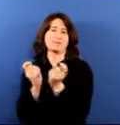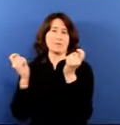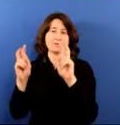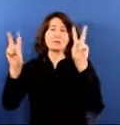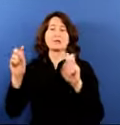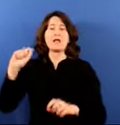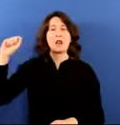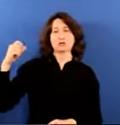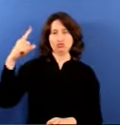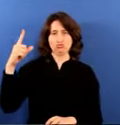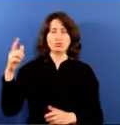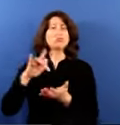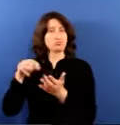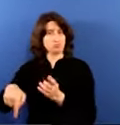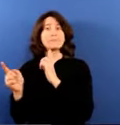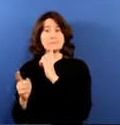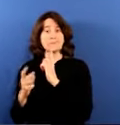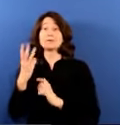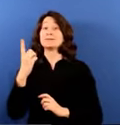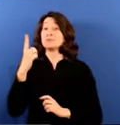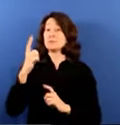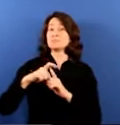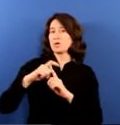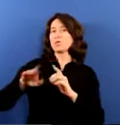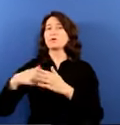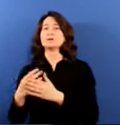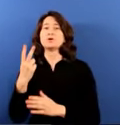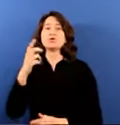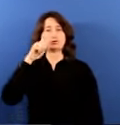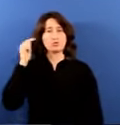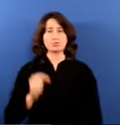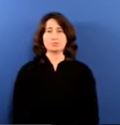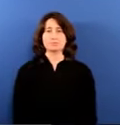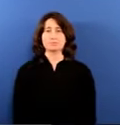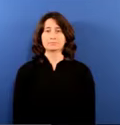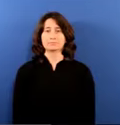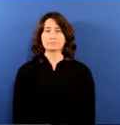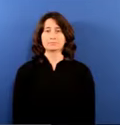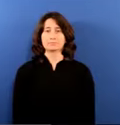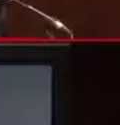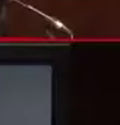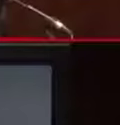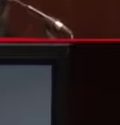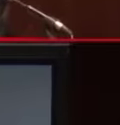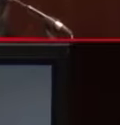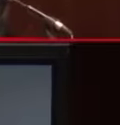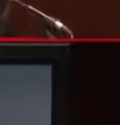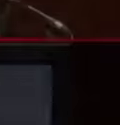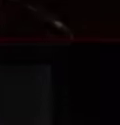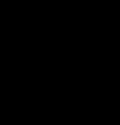para captar negocios, ganar visitantes, concentrar eventos y elevar la identificación de la ciudadanía con su lugar de origen.